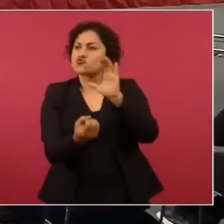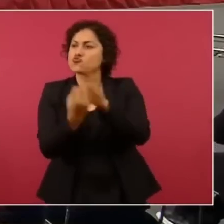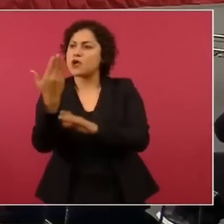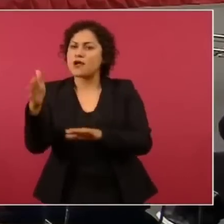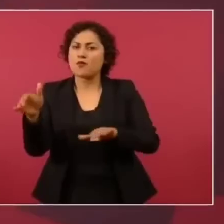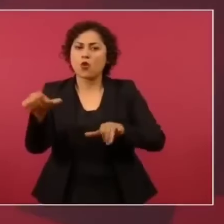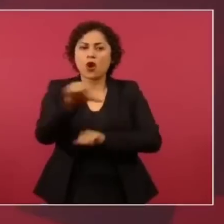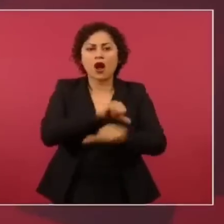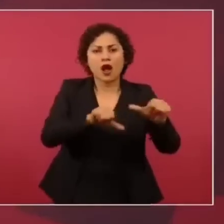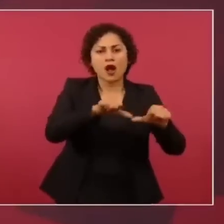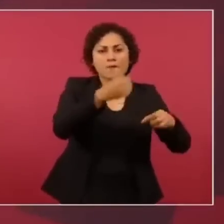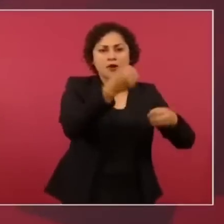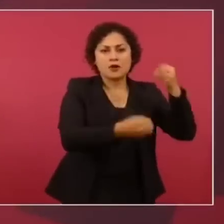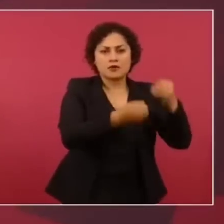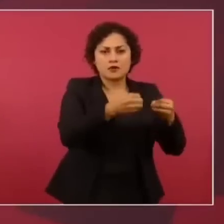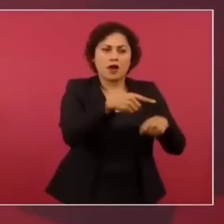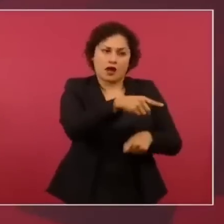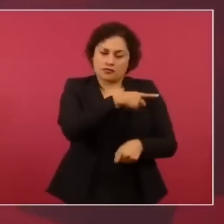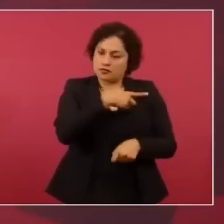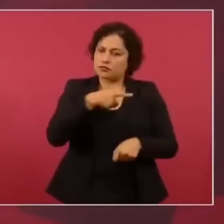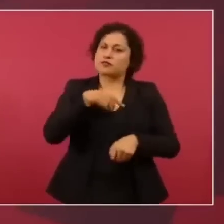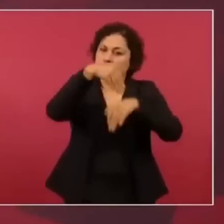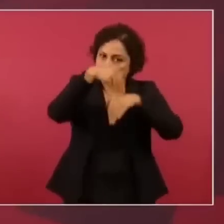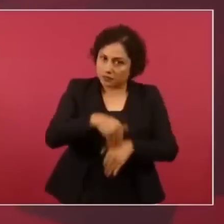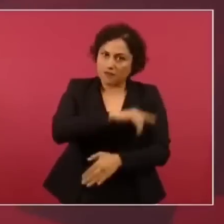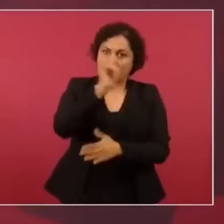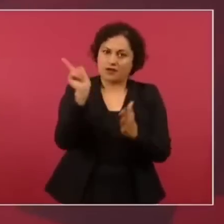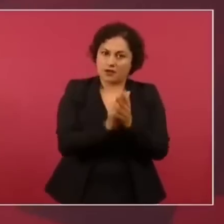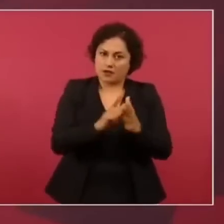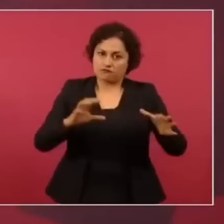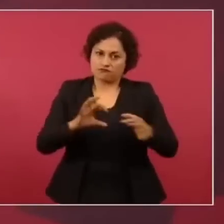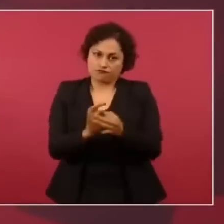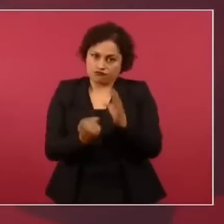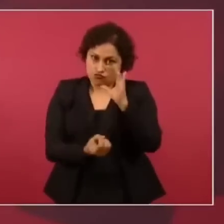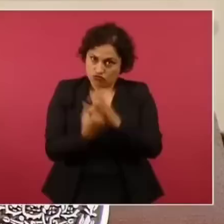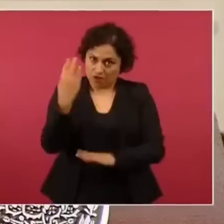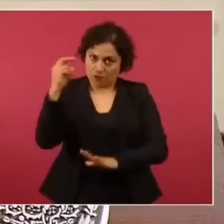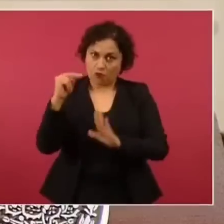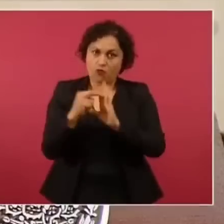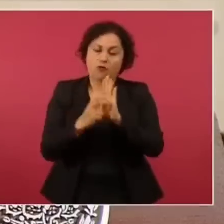A ver, la Constitución puede declararse a sí misma